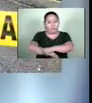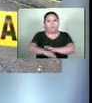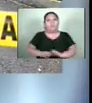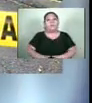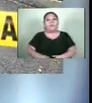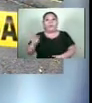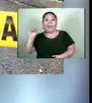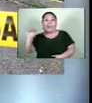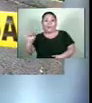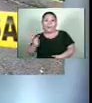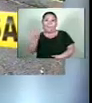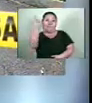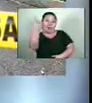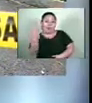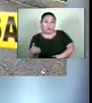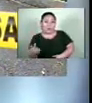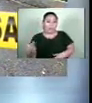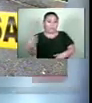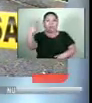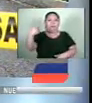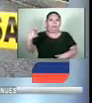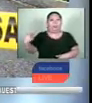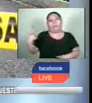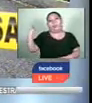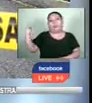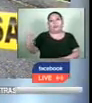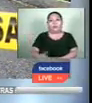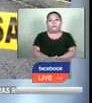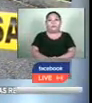Además, en el hecho, una persona resultó lesionada.